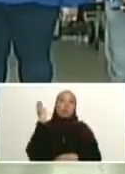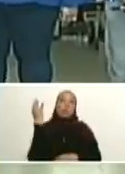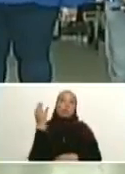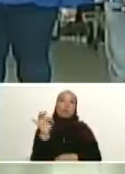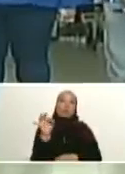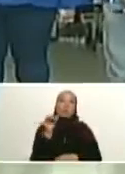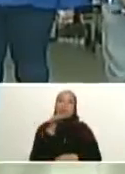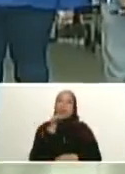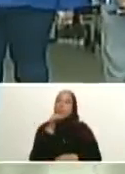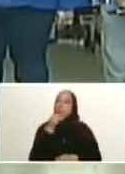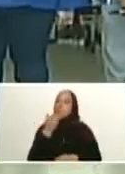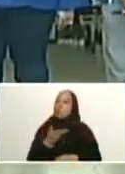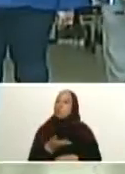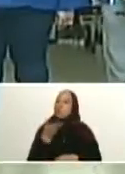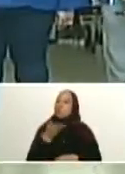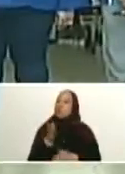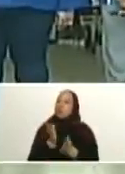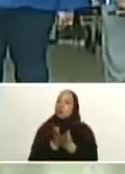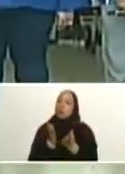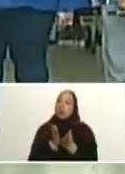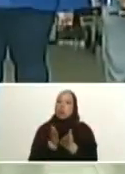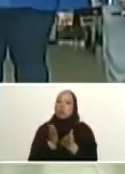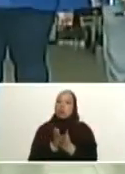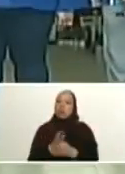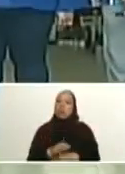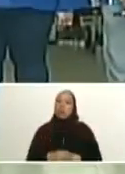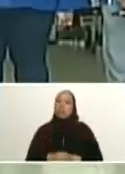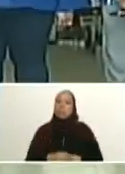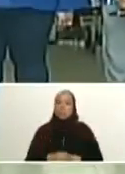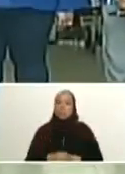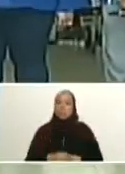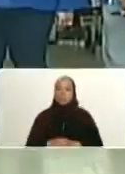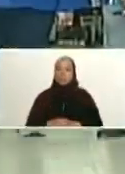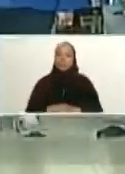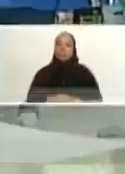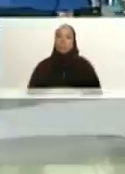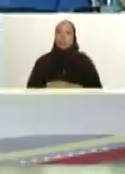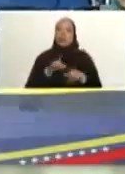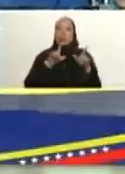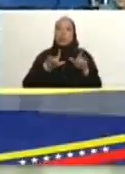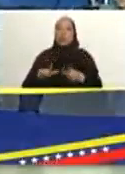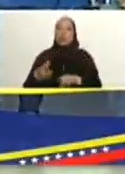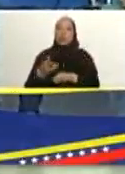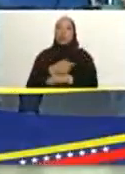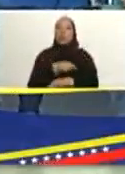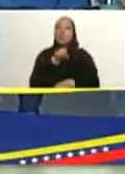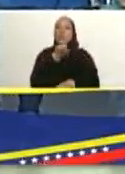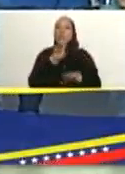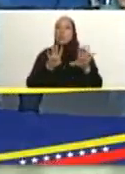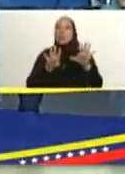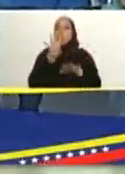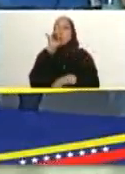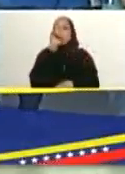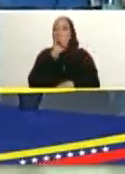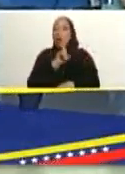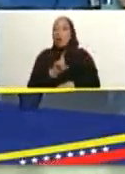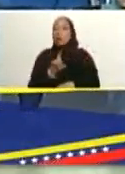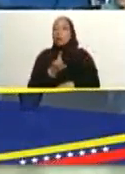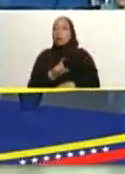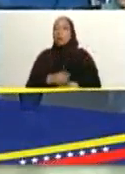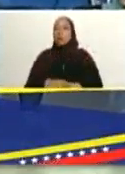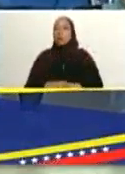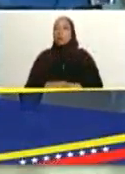esta importante escuela, una escuela con un historial extraordinario de 64 años, un